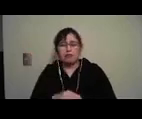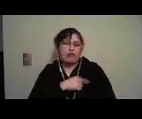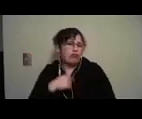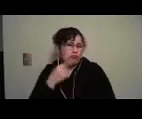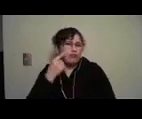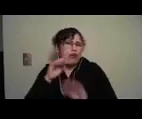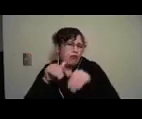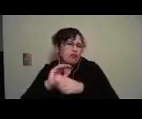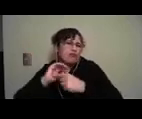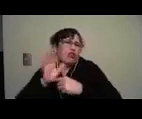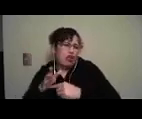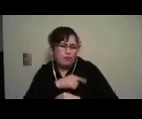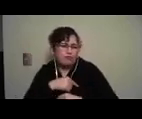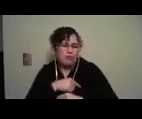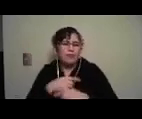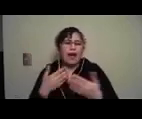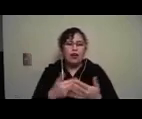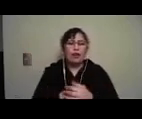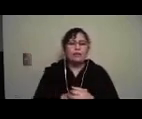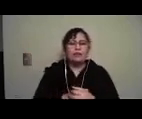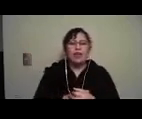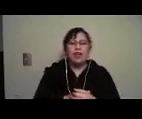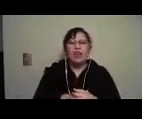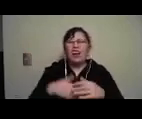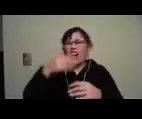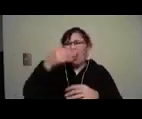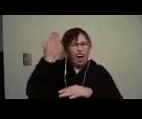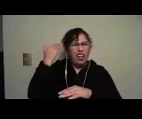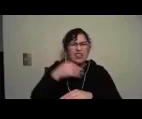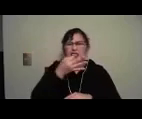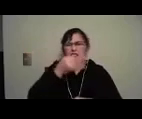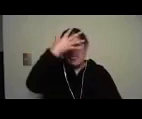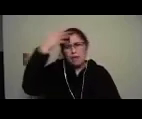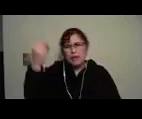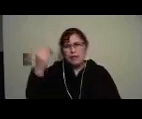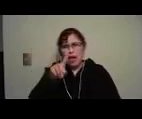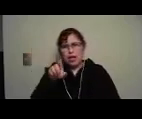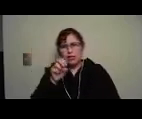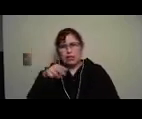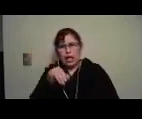es un concepto que ya no se está utilizando, ya se habla más bien de deterioro